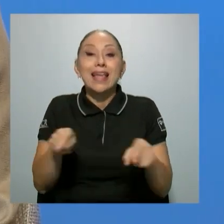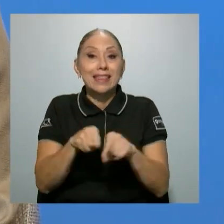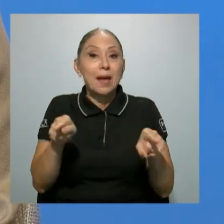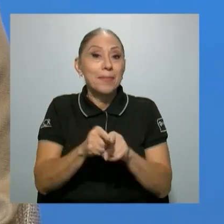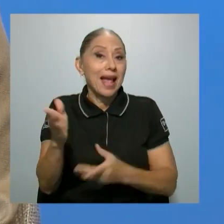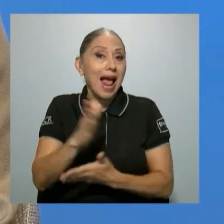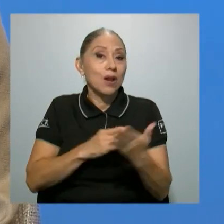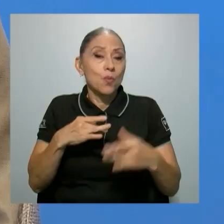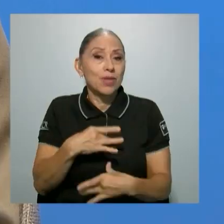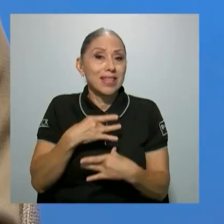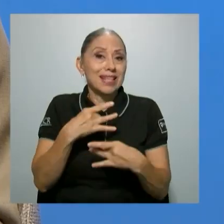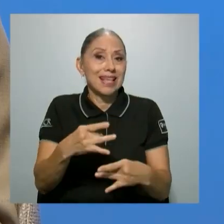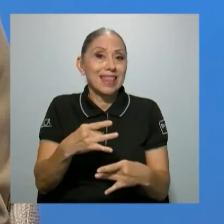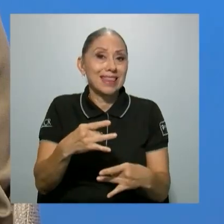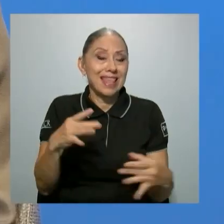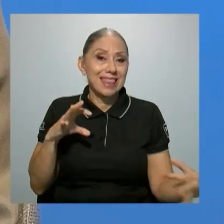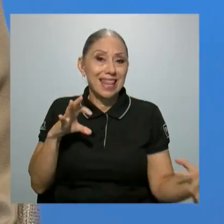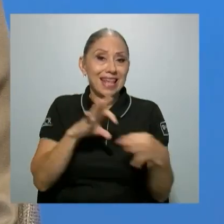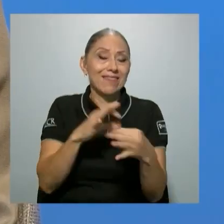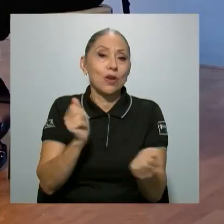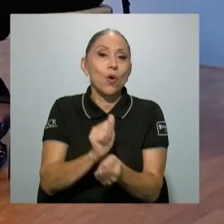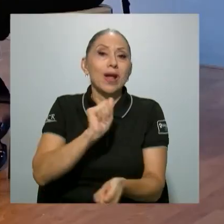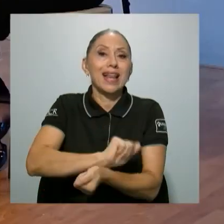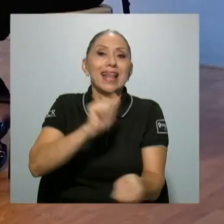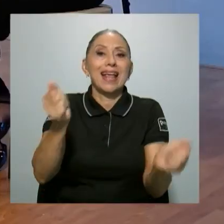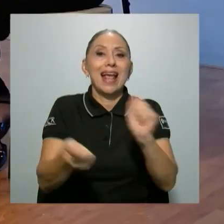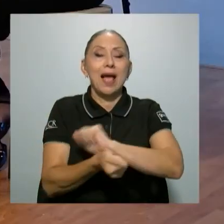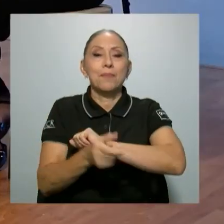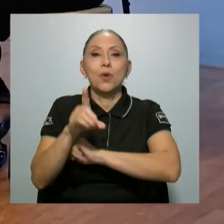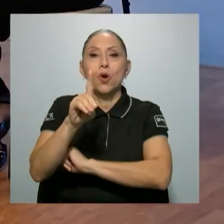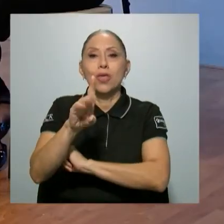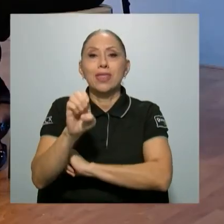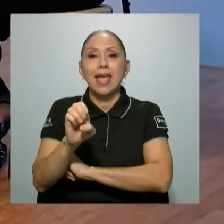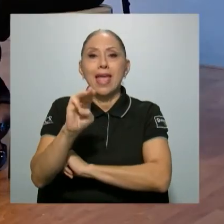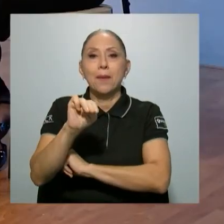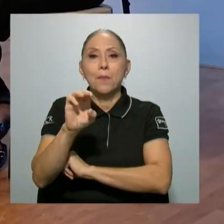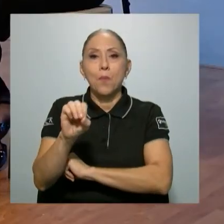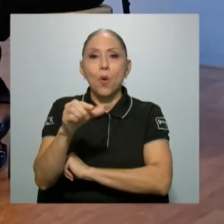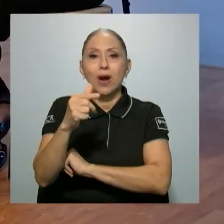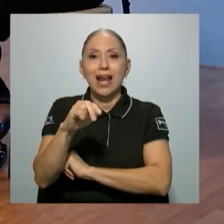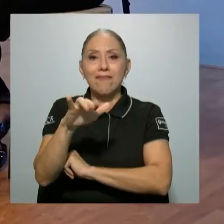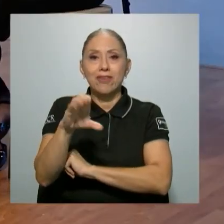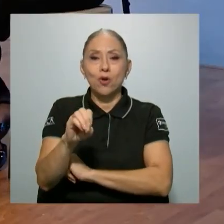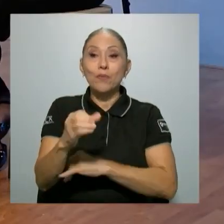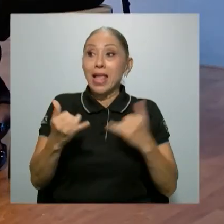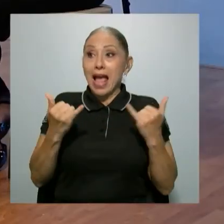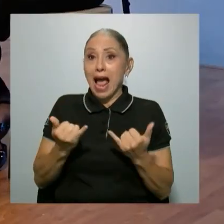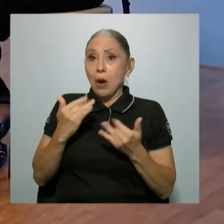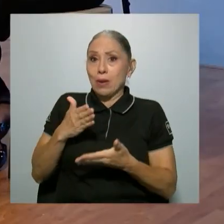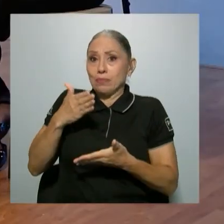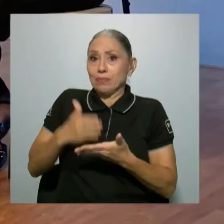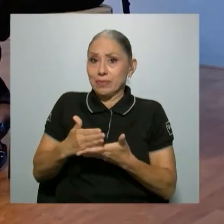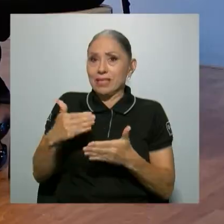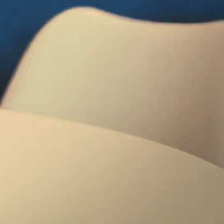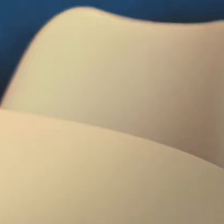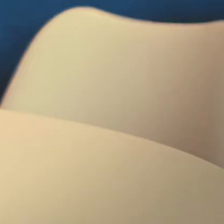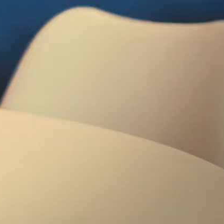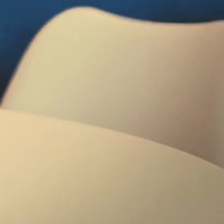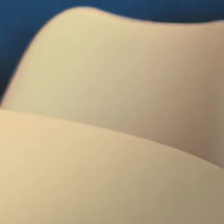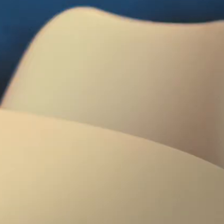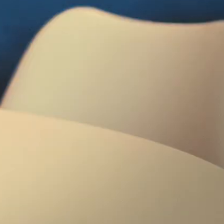con el cambio demográfico. Un país que está envejeciendo. Con el cambio demográfico, Natalia, vamos a pedirle al canal que nos invite para el siguiente